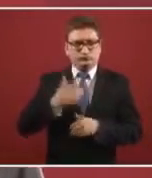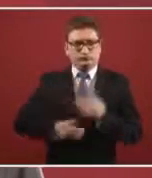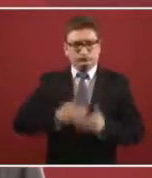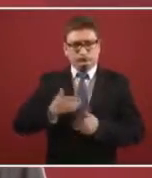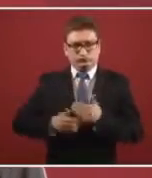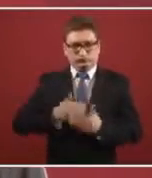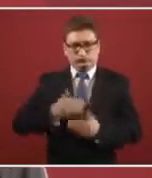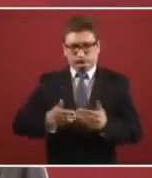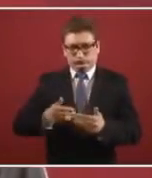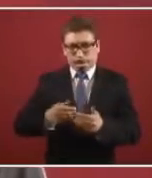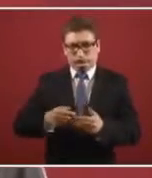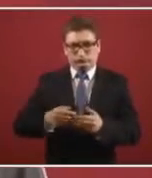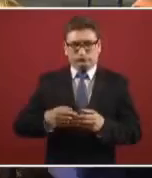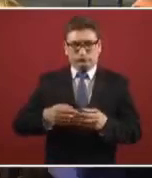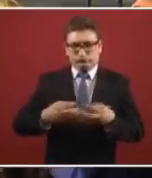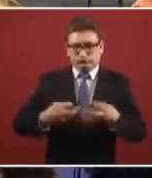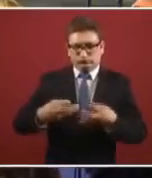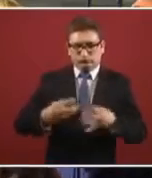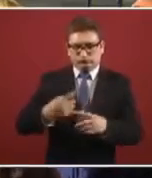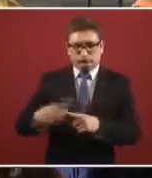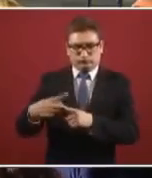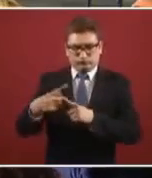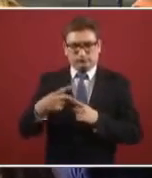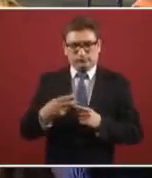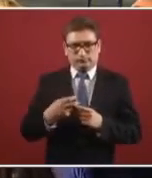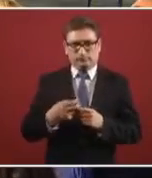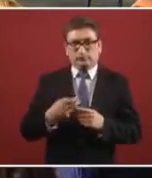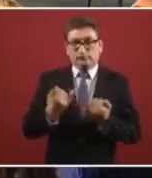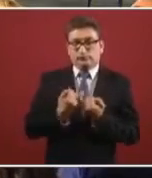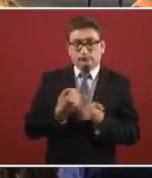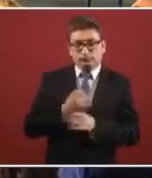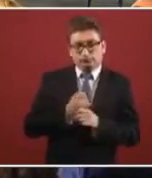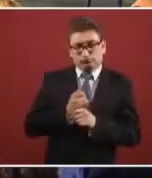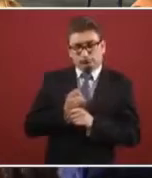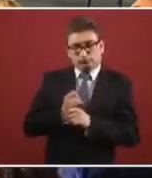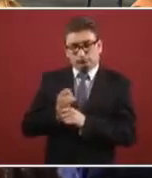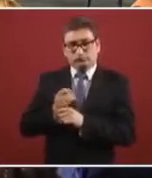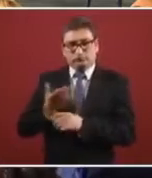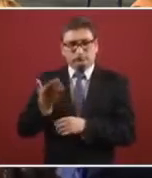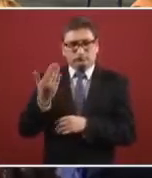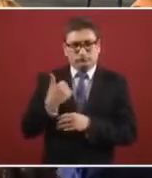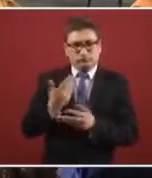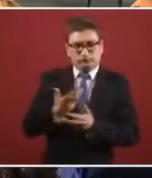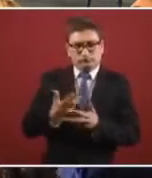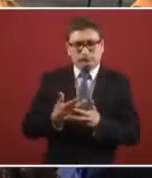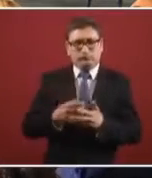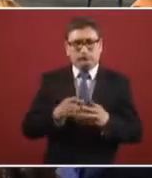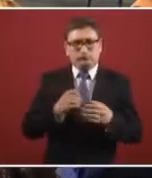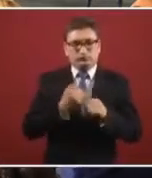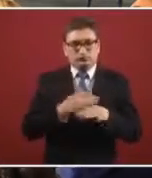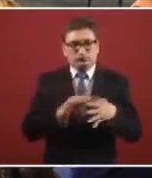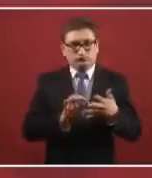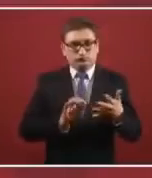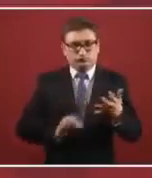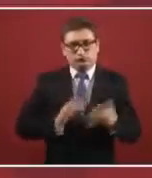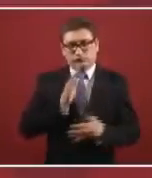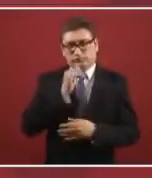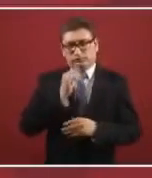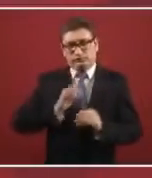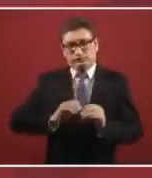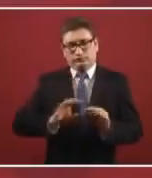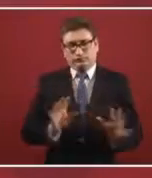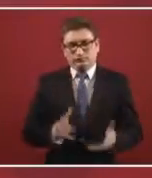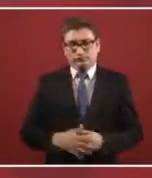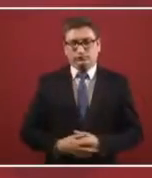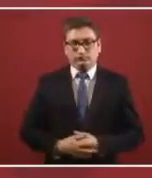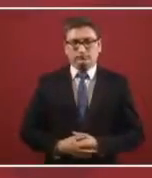diligencias judiciales que has están to do with the llevando junto con judicial los operativos and que the ya se han realizado operatives por razones that have, obvias. obviously we have to Entonces,